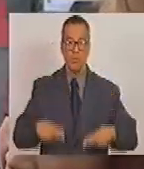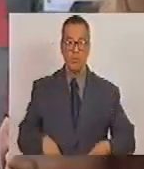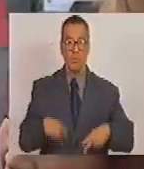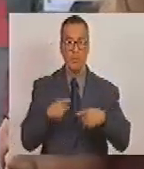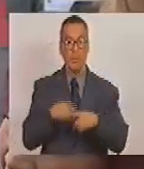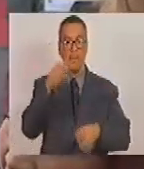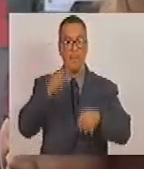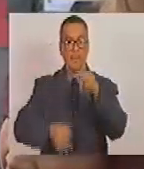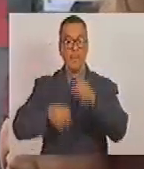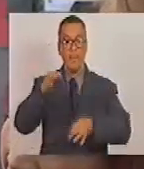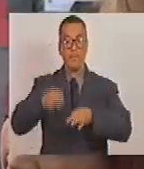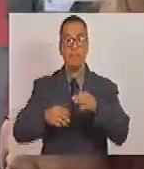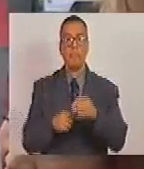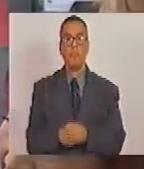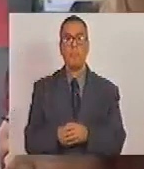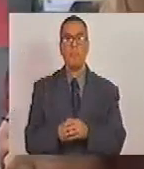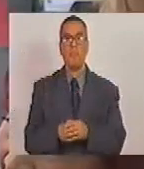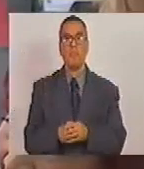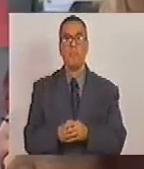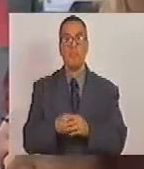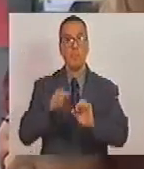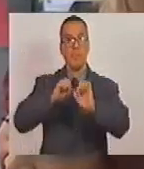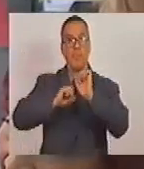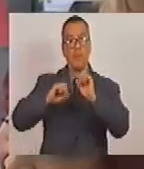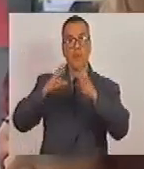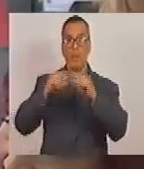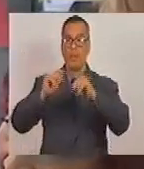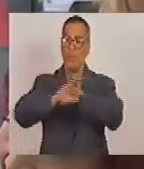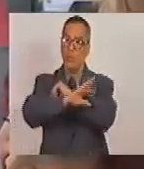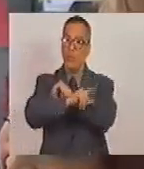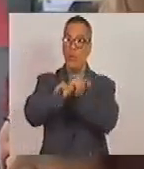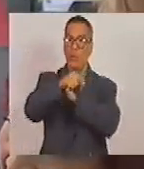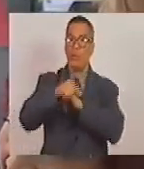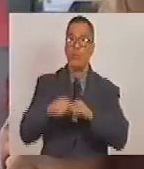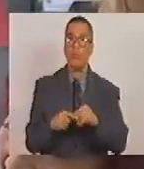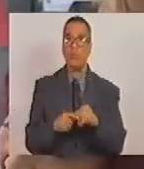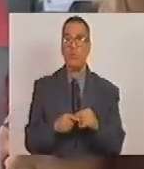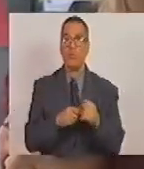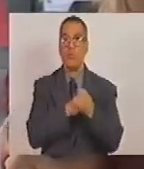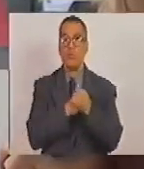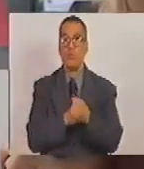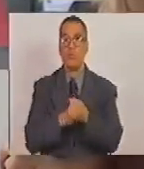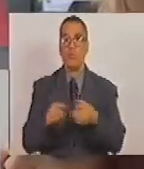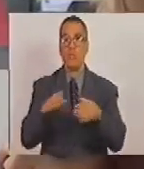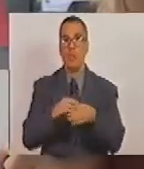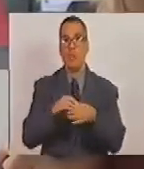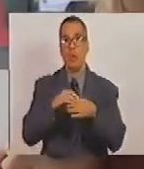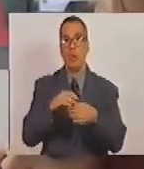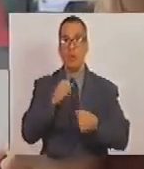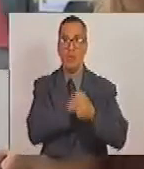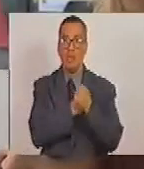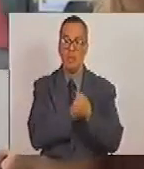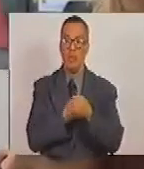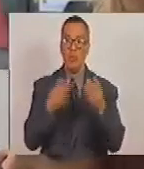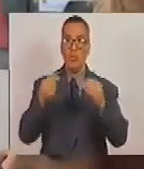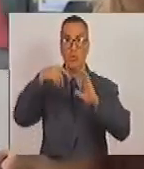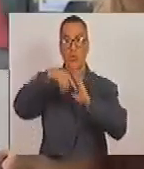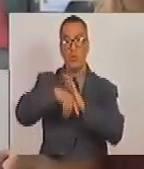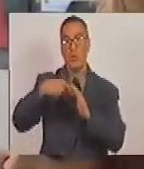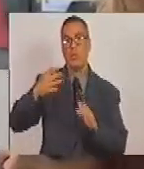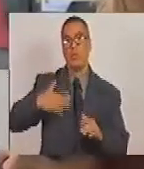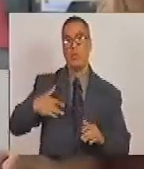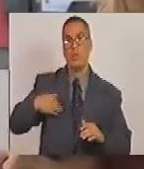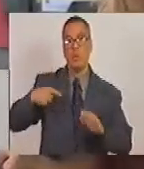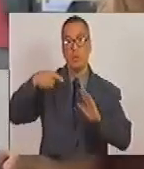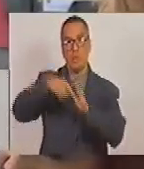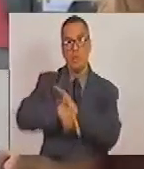la justicia, en contra de la corrupción, enamorado de Anita, era un amor profundo el amor que sentía